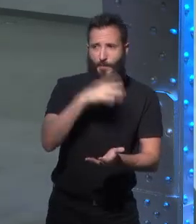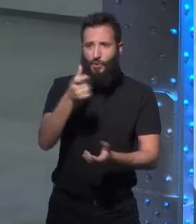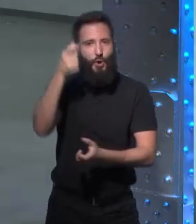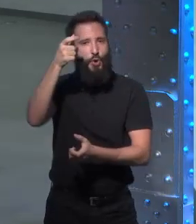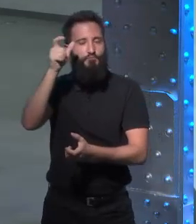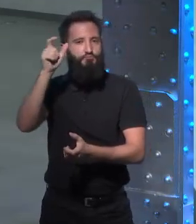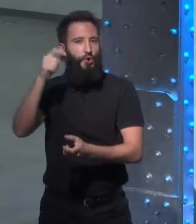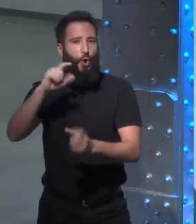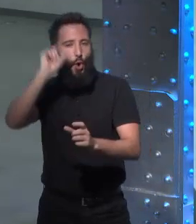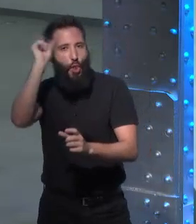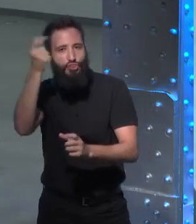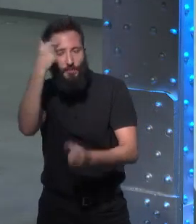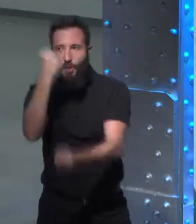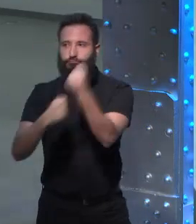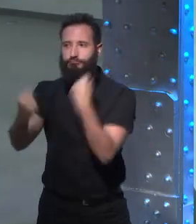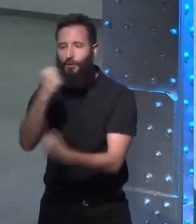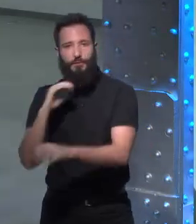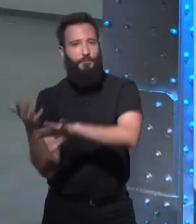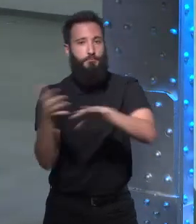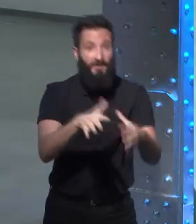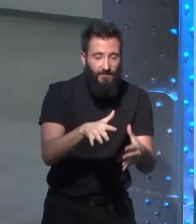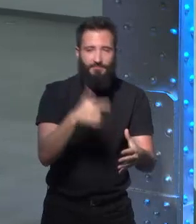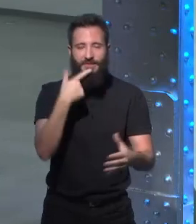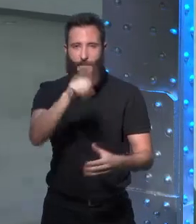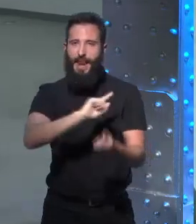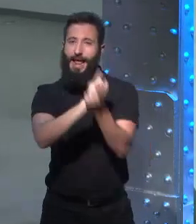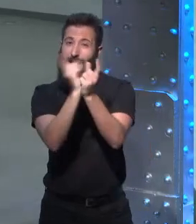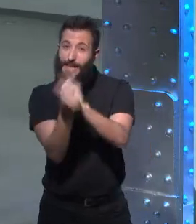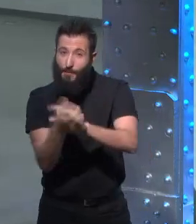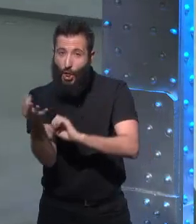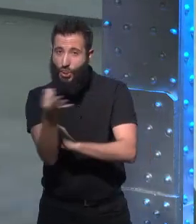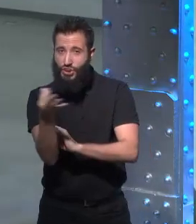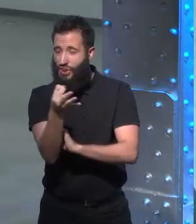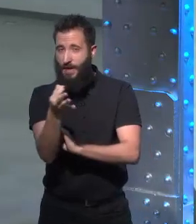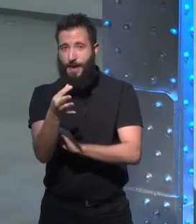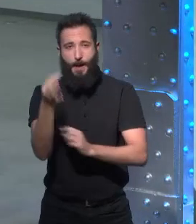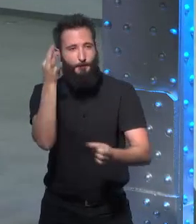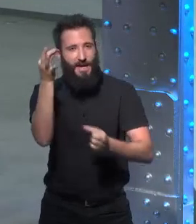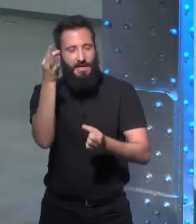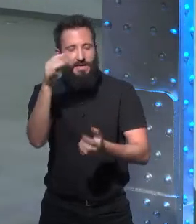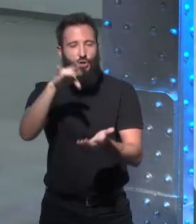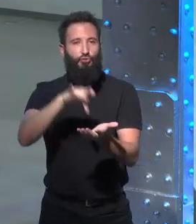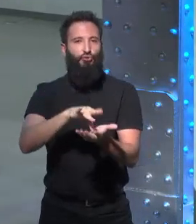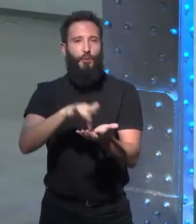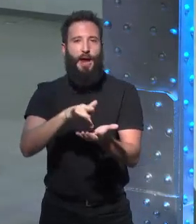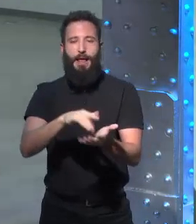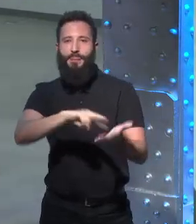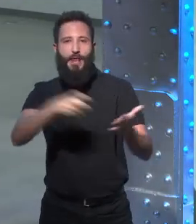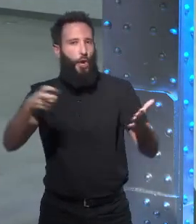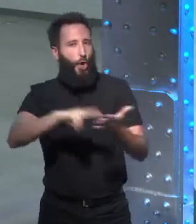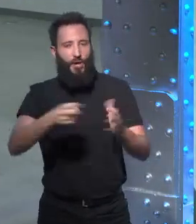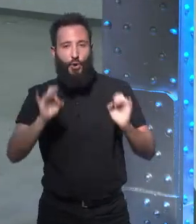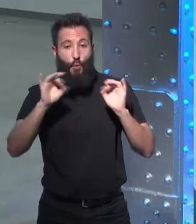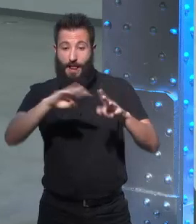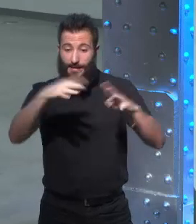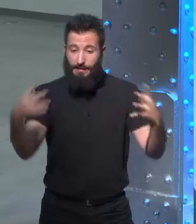términos económicos, sino que también estos cambios se tienen que medir en términos tecnológicos. Internet ha creado un